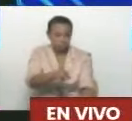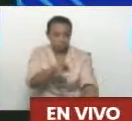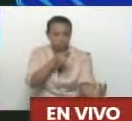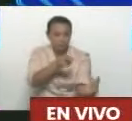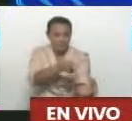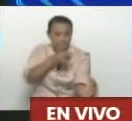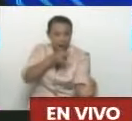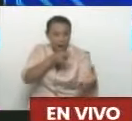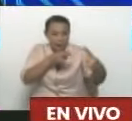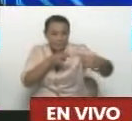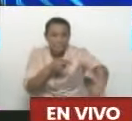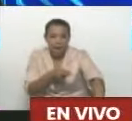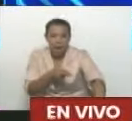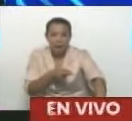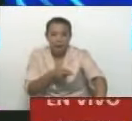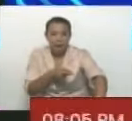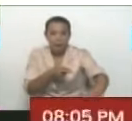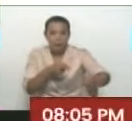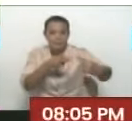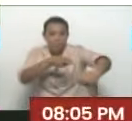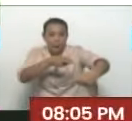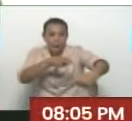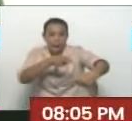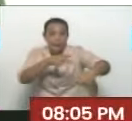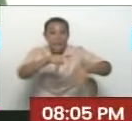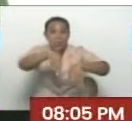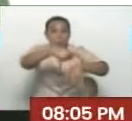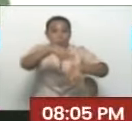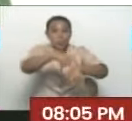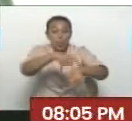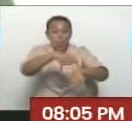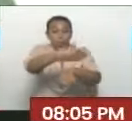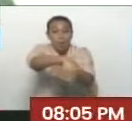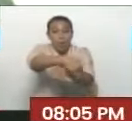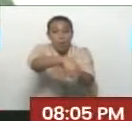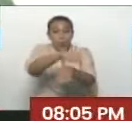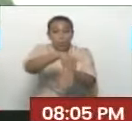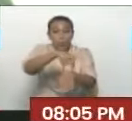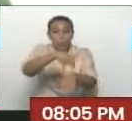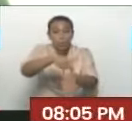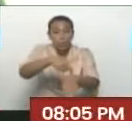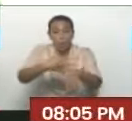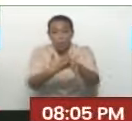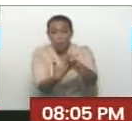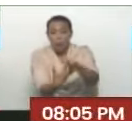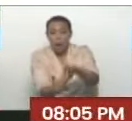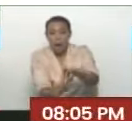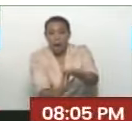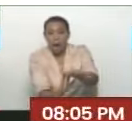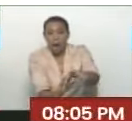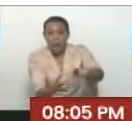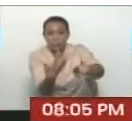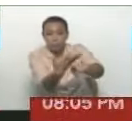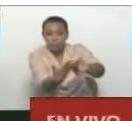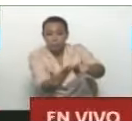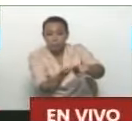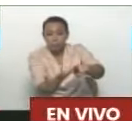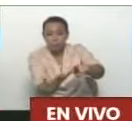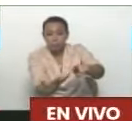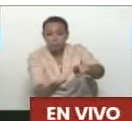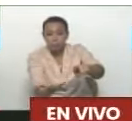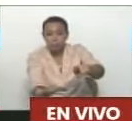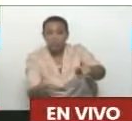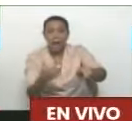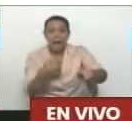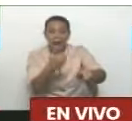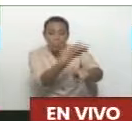él cae y dura en la avenida y sale un charco de sangre de su cuerpo.